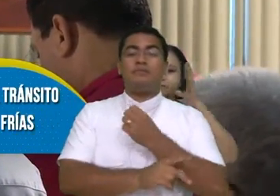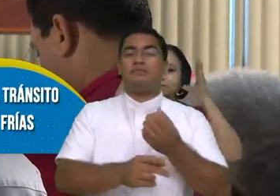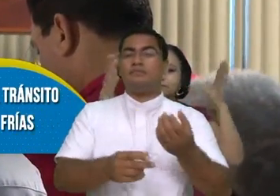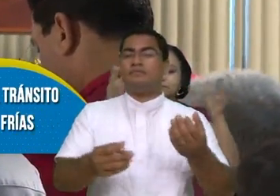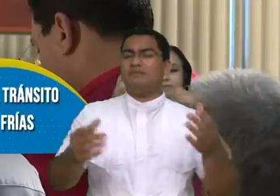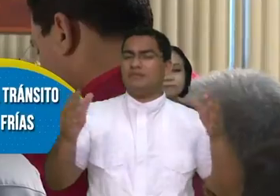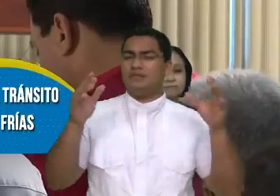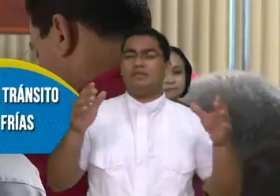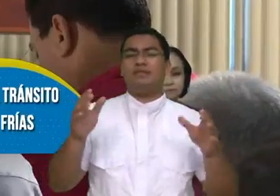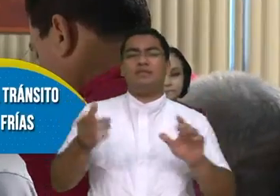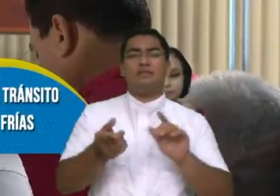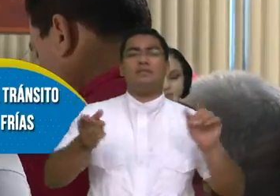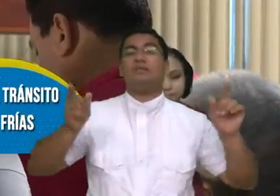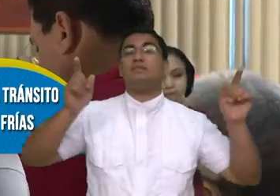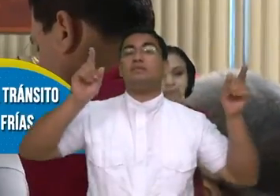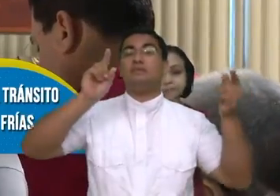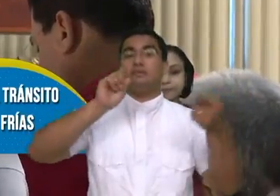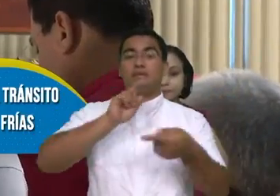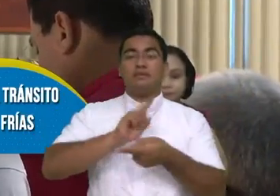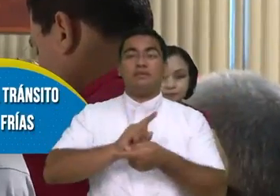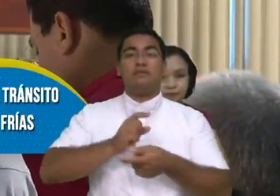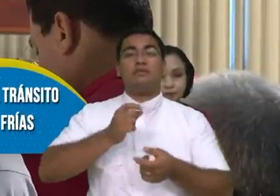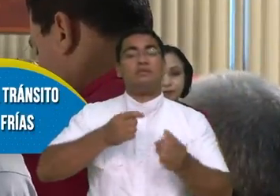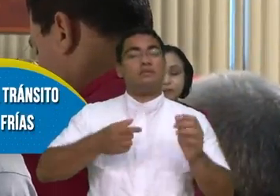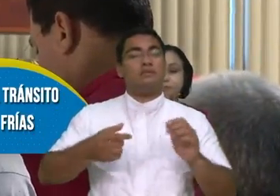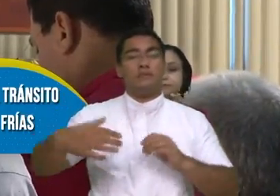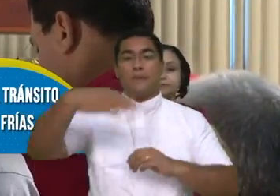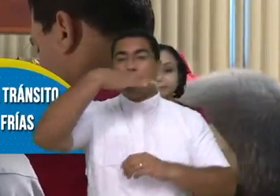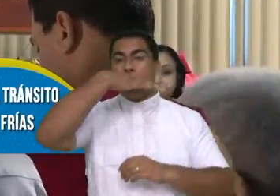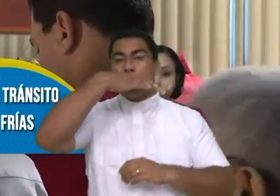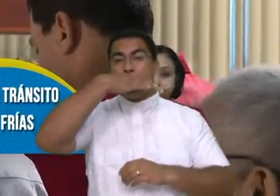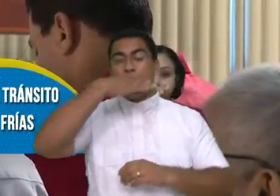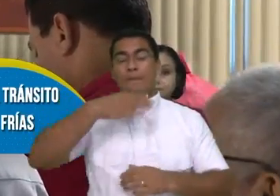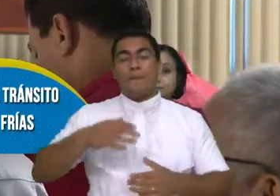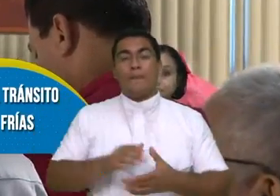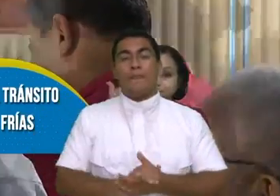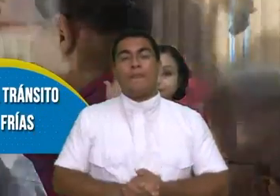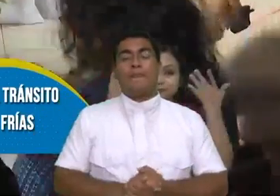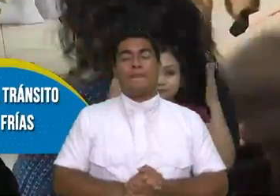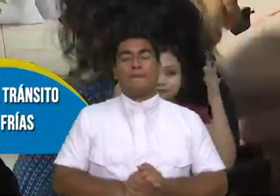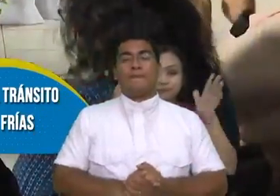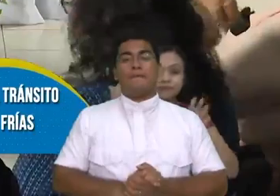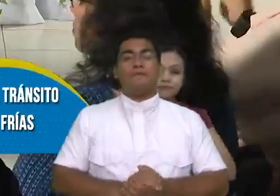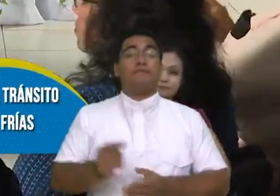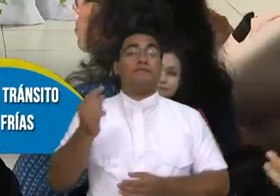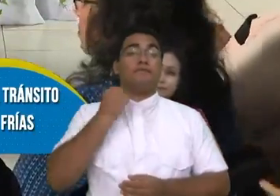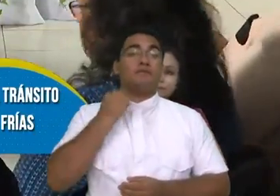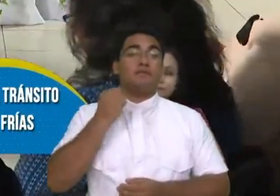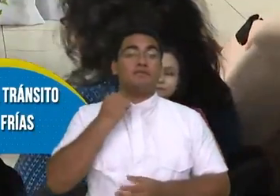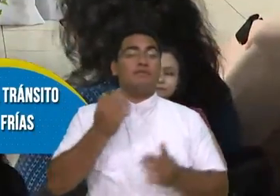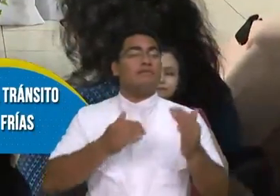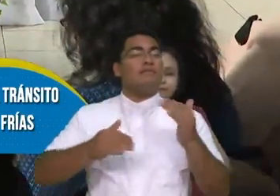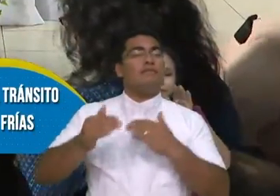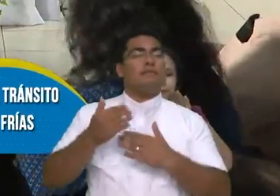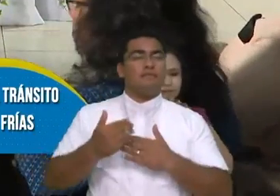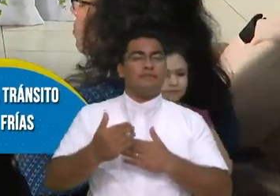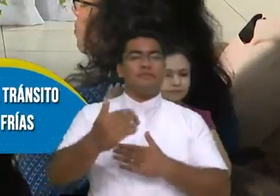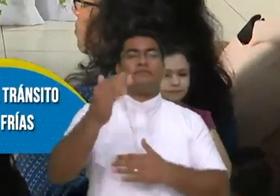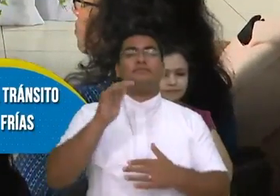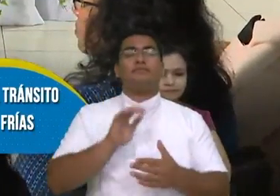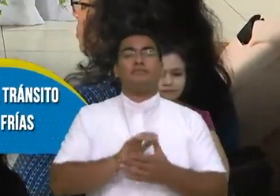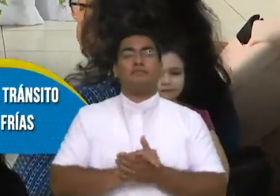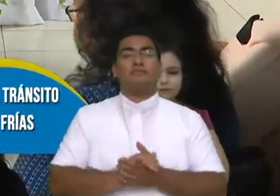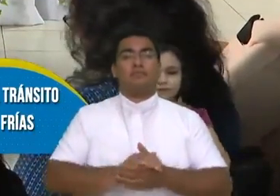la revolución socialista sandinista. Siempre más allá, con